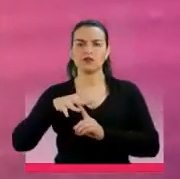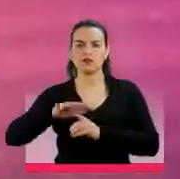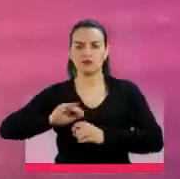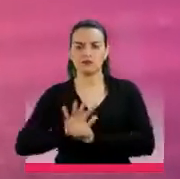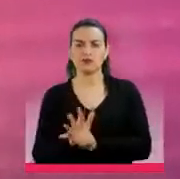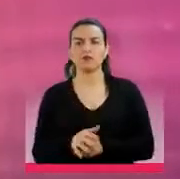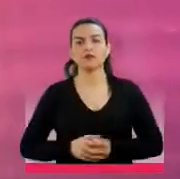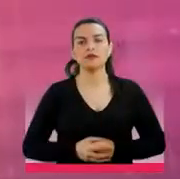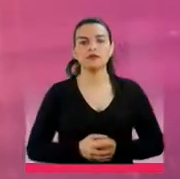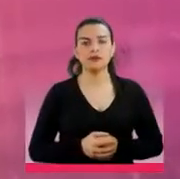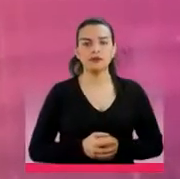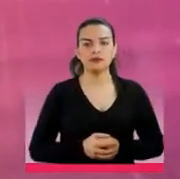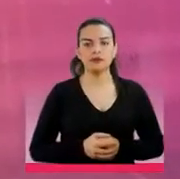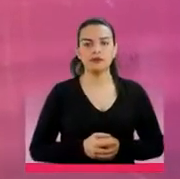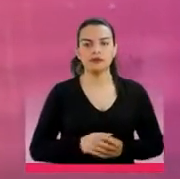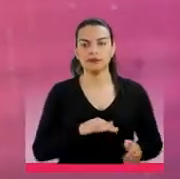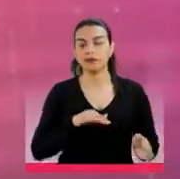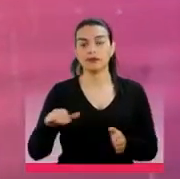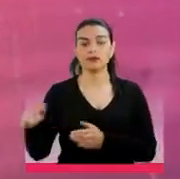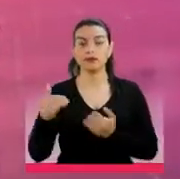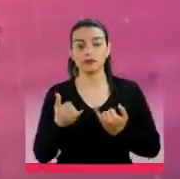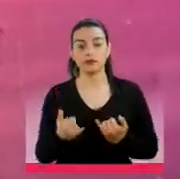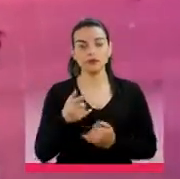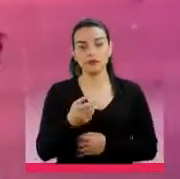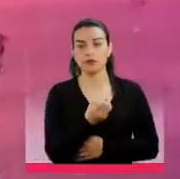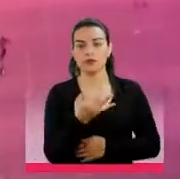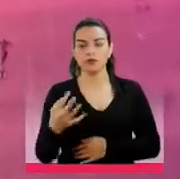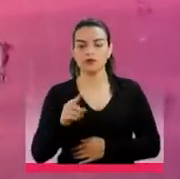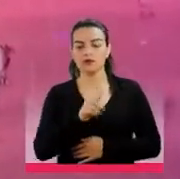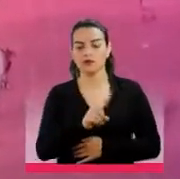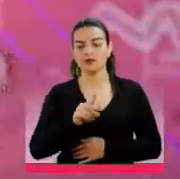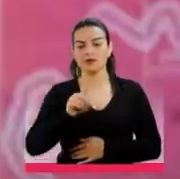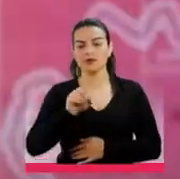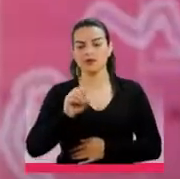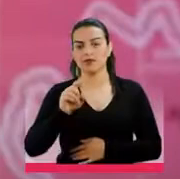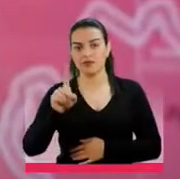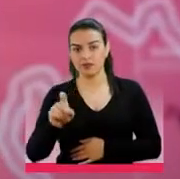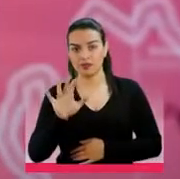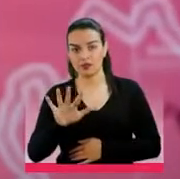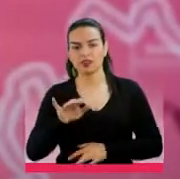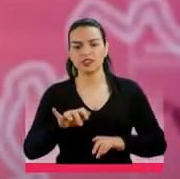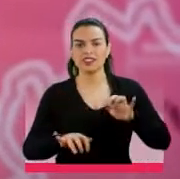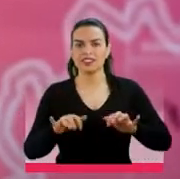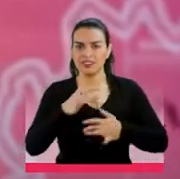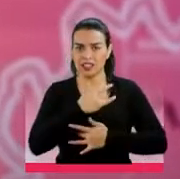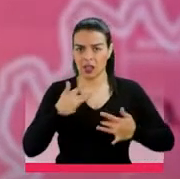En época de pandemia, la línea 106 de la Secretaría Distrital de Salud ha atendido